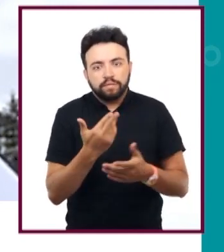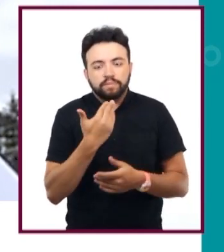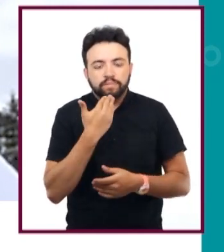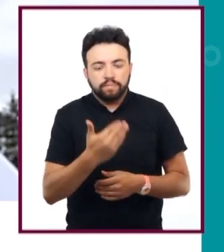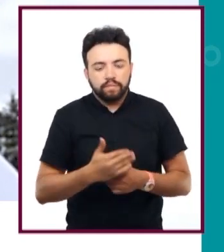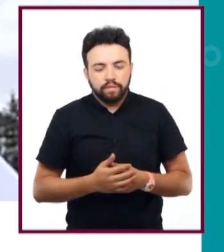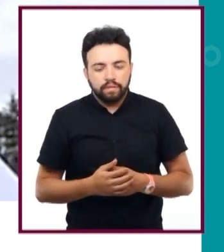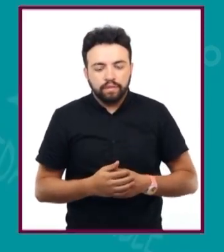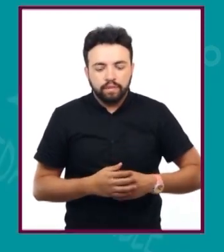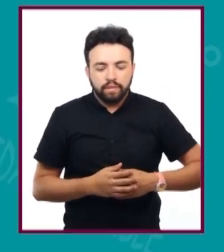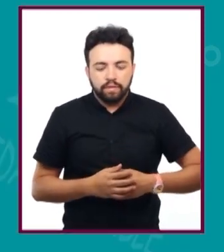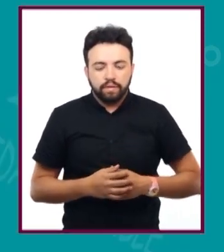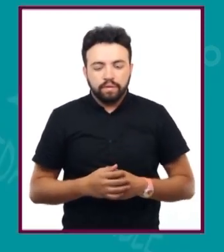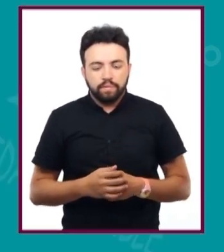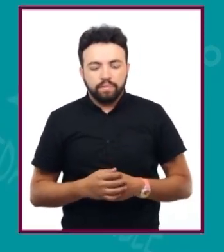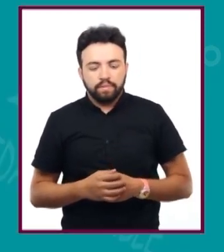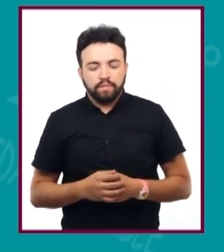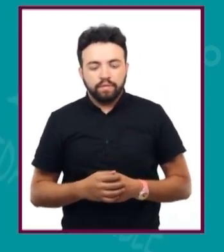bien.